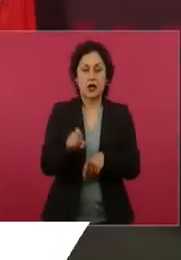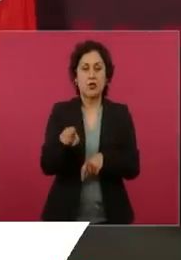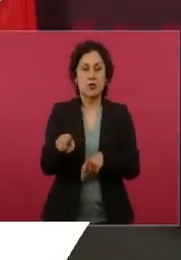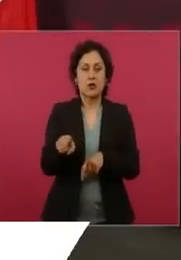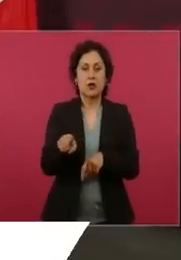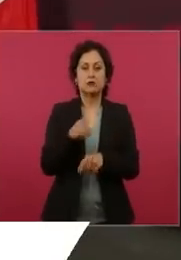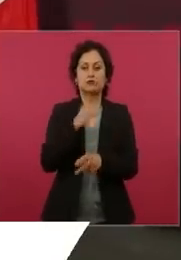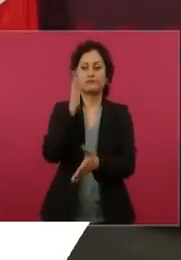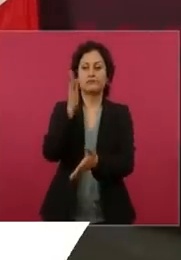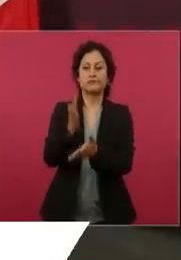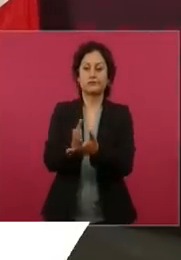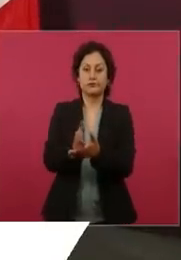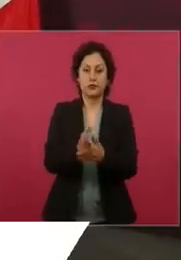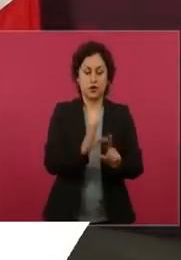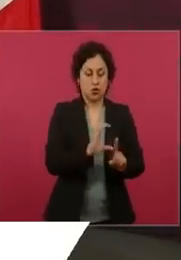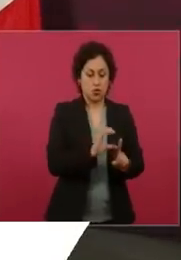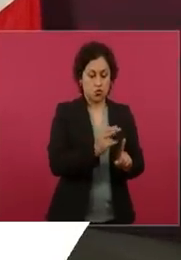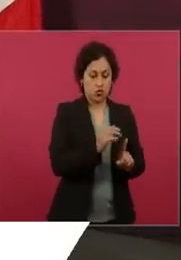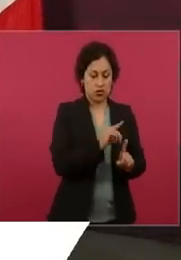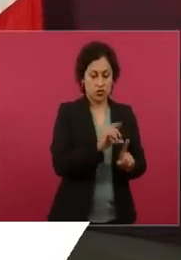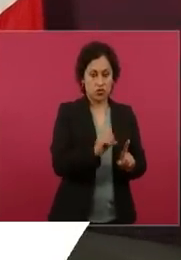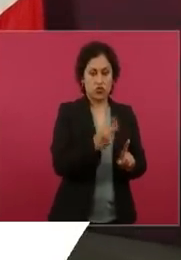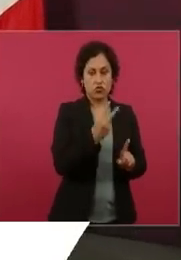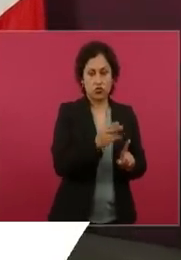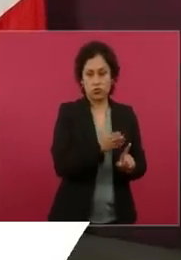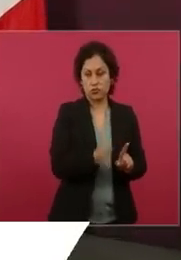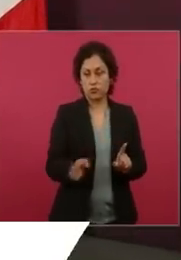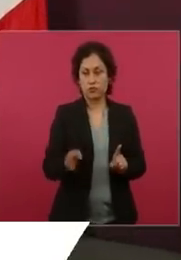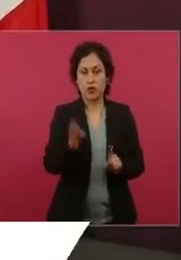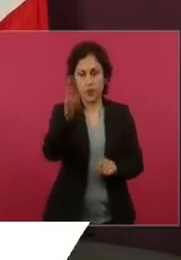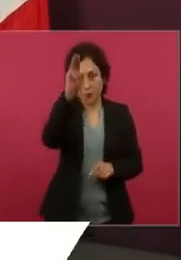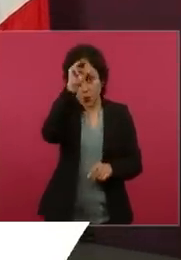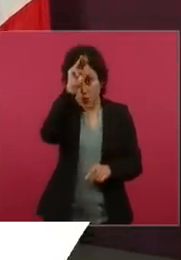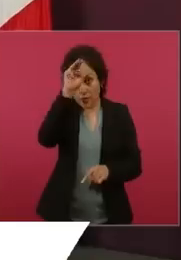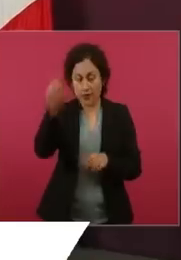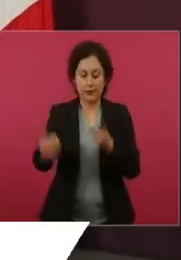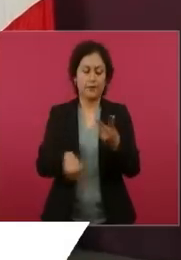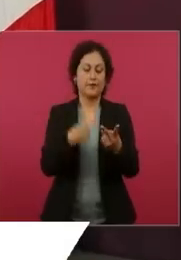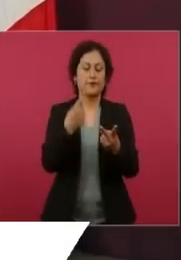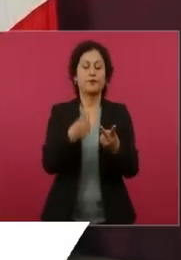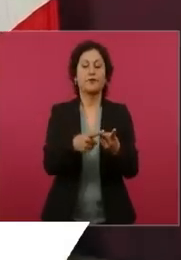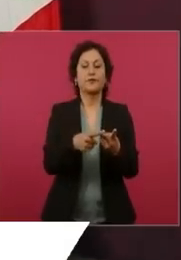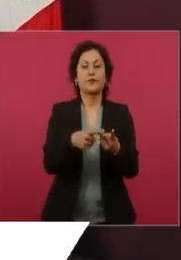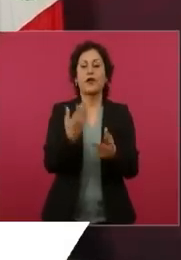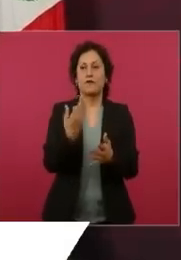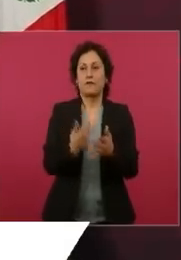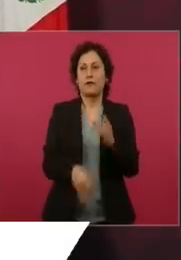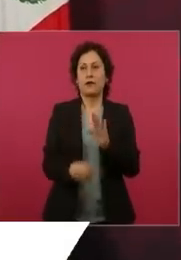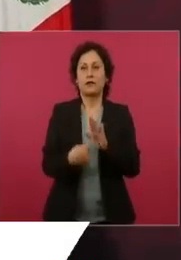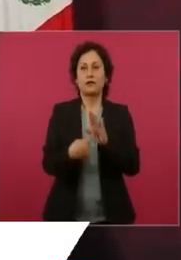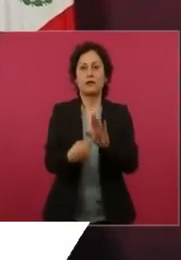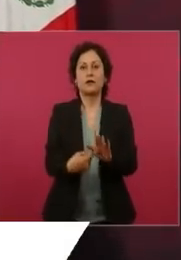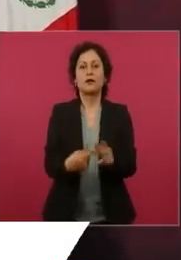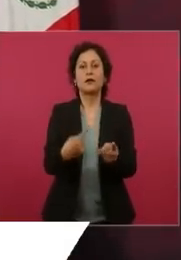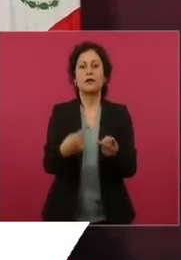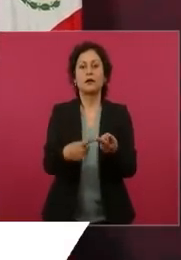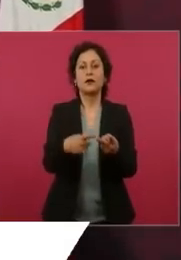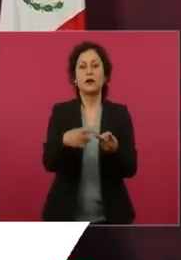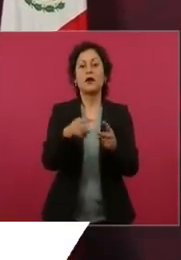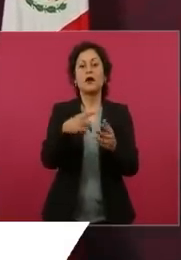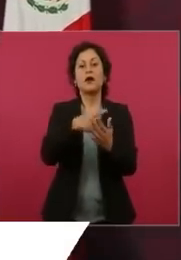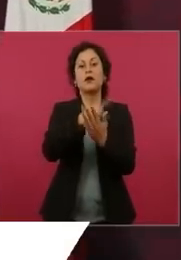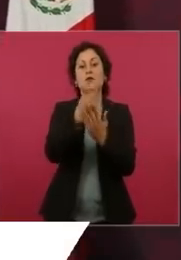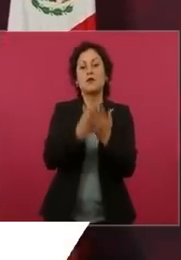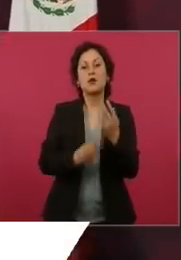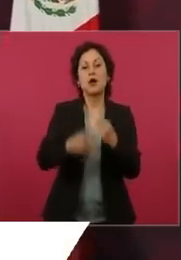problemas Se juntaron ahí en Coahuila para que finalmente el pri el pri sobreviva en ese estado Aunque pues ya